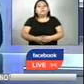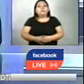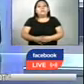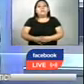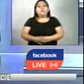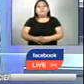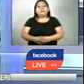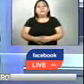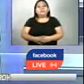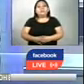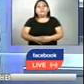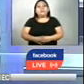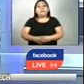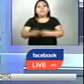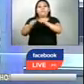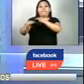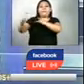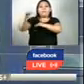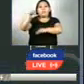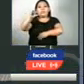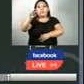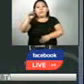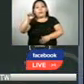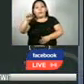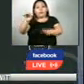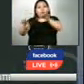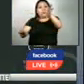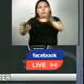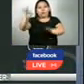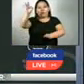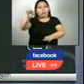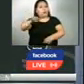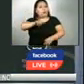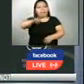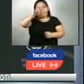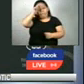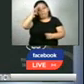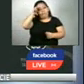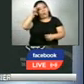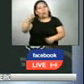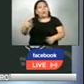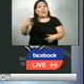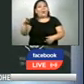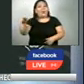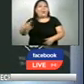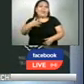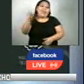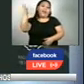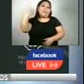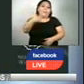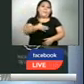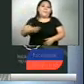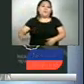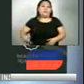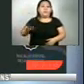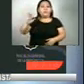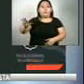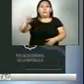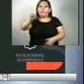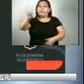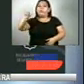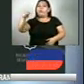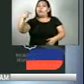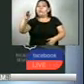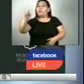Y la Sala de lo Civil de la Corte Suprema de Justicia revocó la sentencia del expresidente de ese órgano de Estado, Agustín García